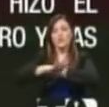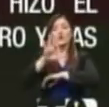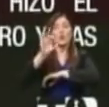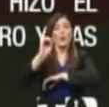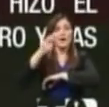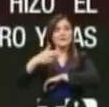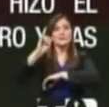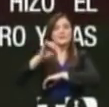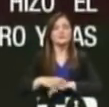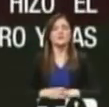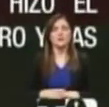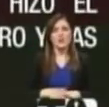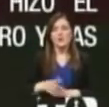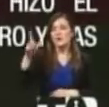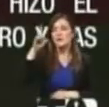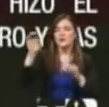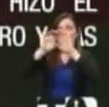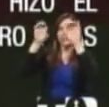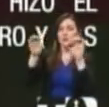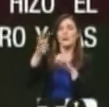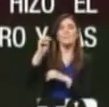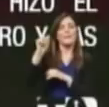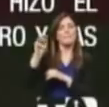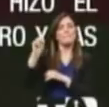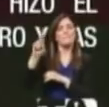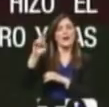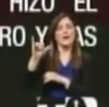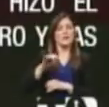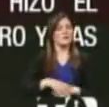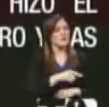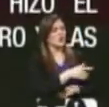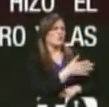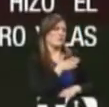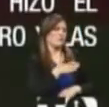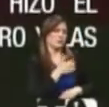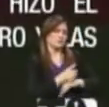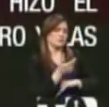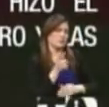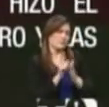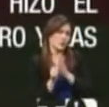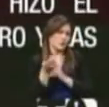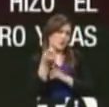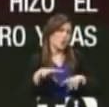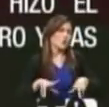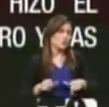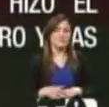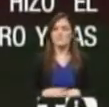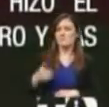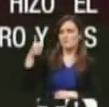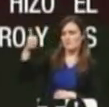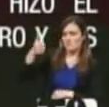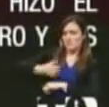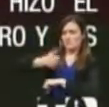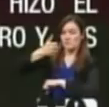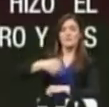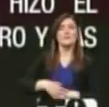de la COIMA al líder empresarial Luis Antonio Mameri. El financiamiento fue liberado y se hizo el desembolso del adelanto del dinero y